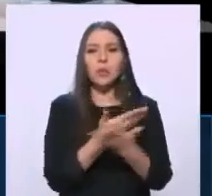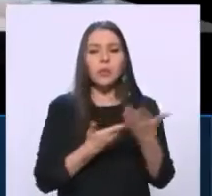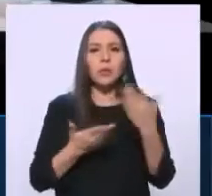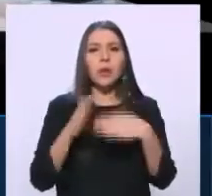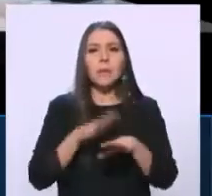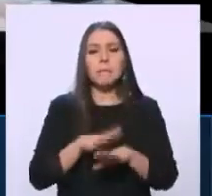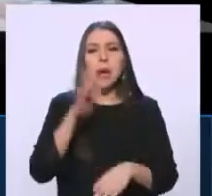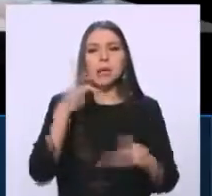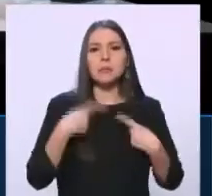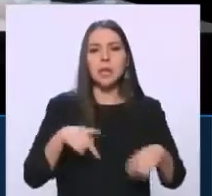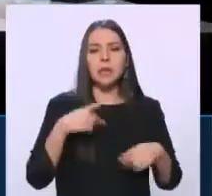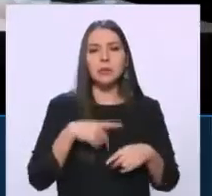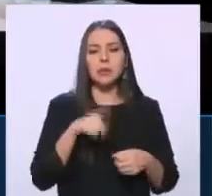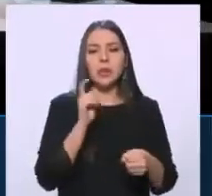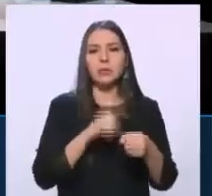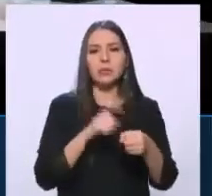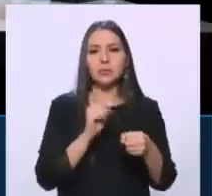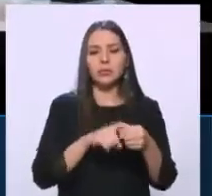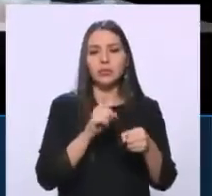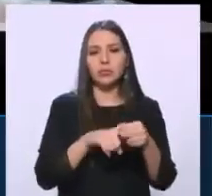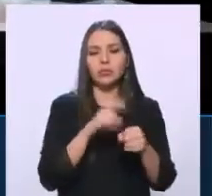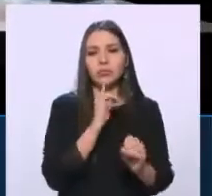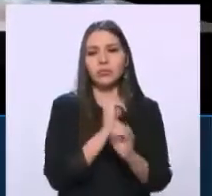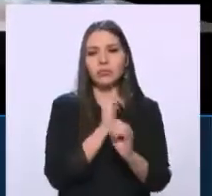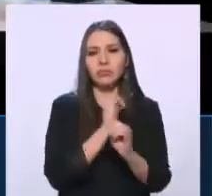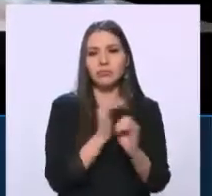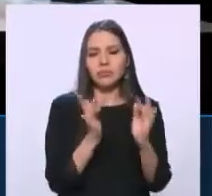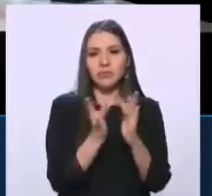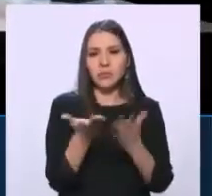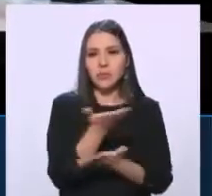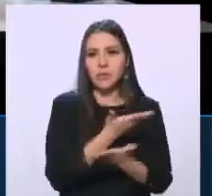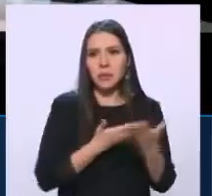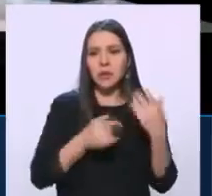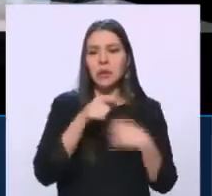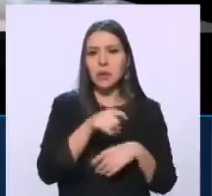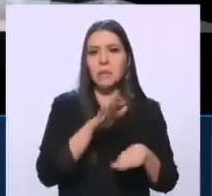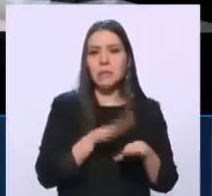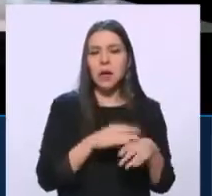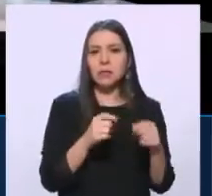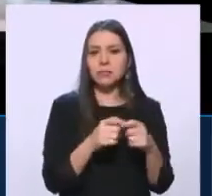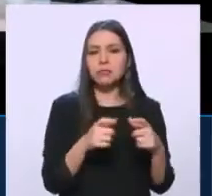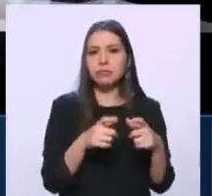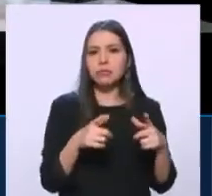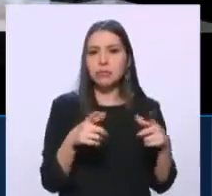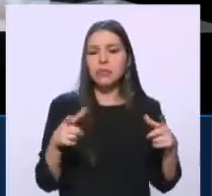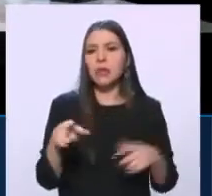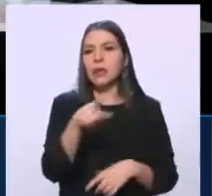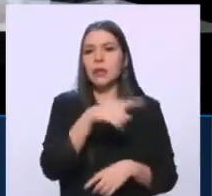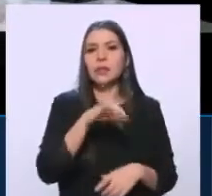plazas, y no en las tiendas, y no en las calles, bueno, en las redes sociales se están valiendo y están aprovechando